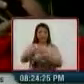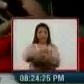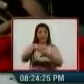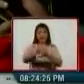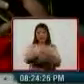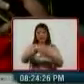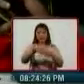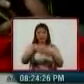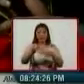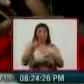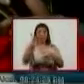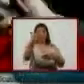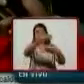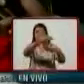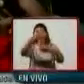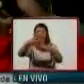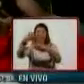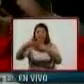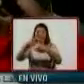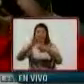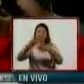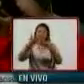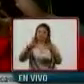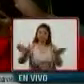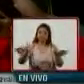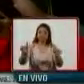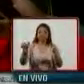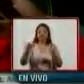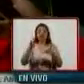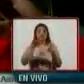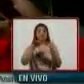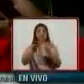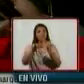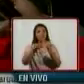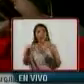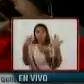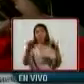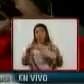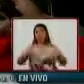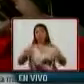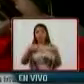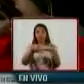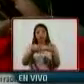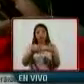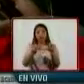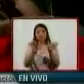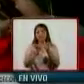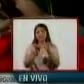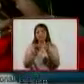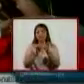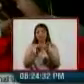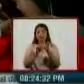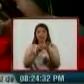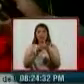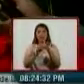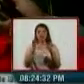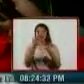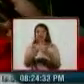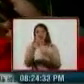colocados en esas vías y se mantengan las rutas y zonas adyacentes a estas libres de